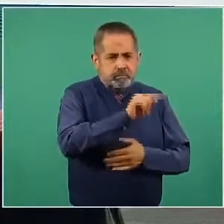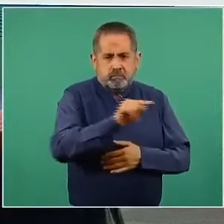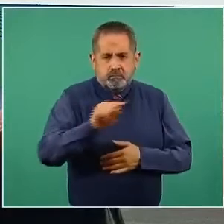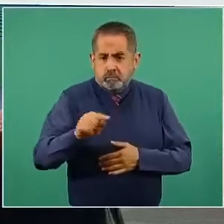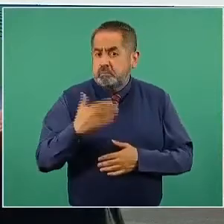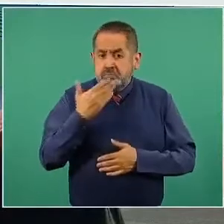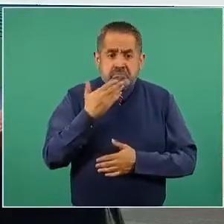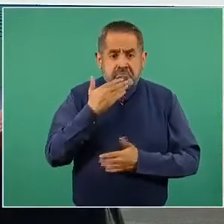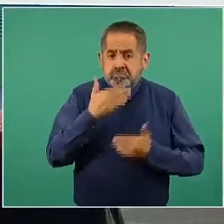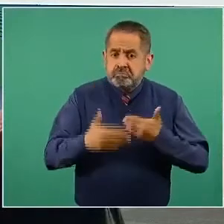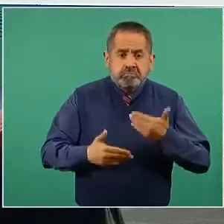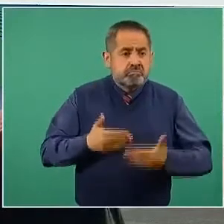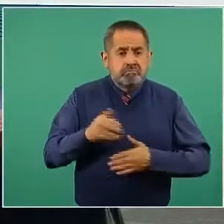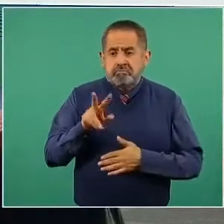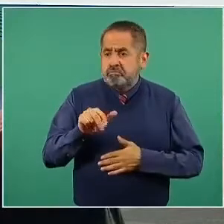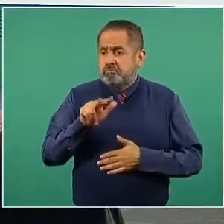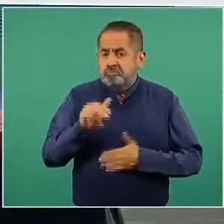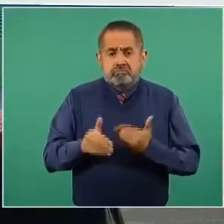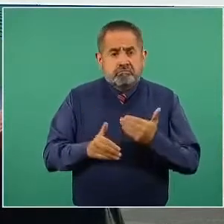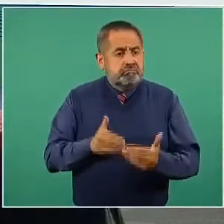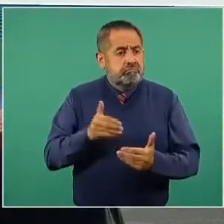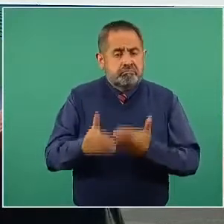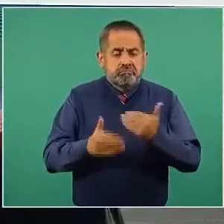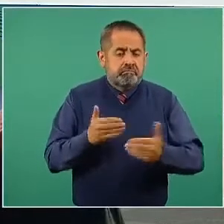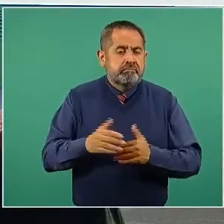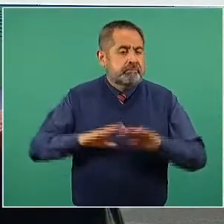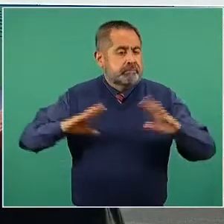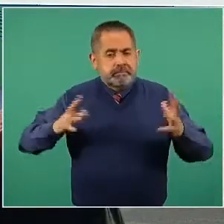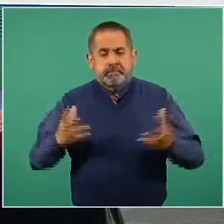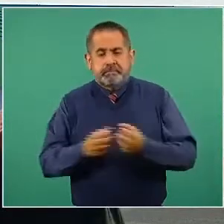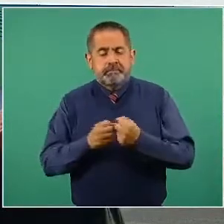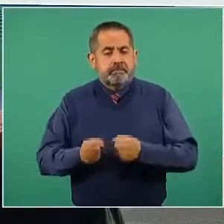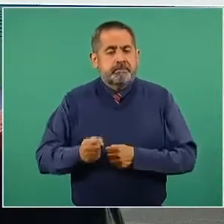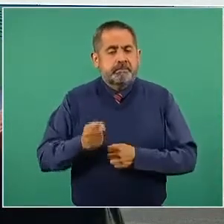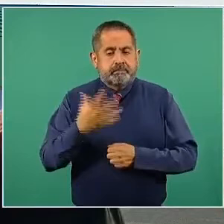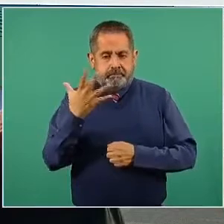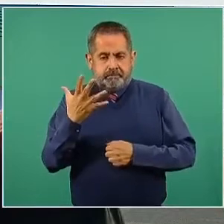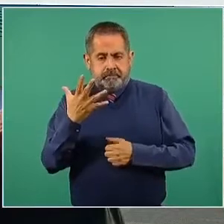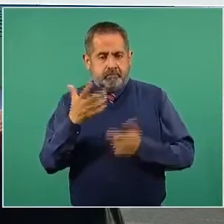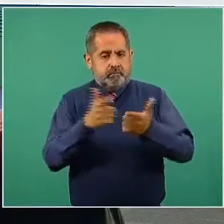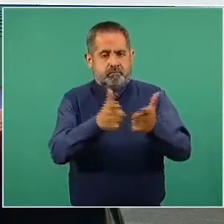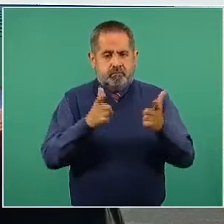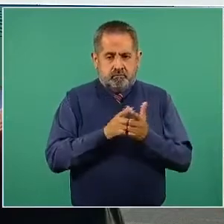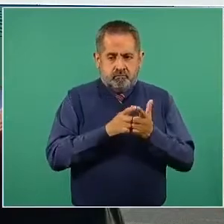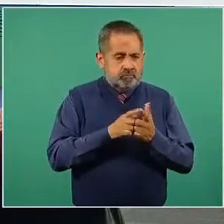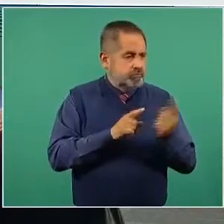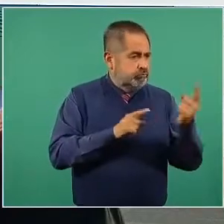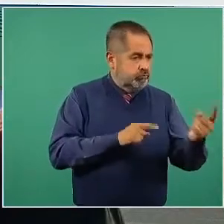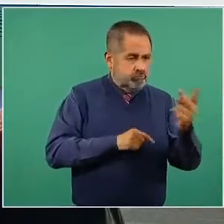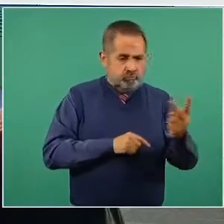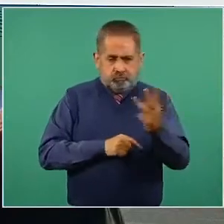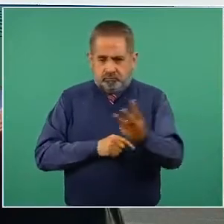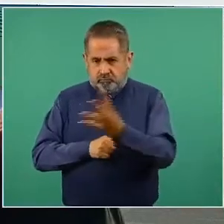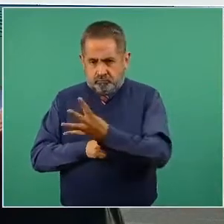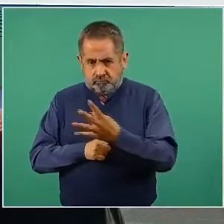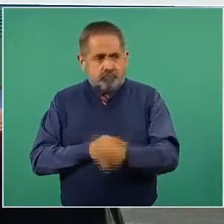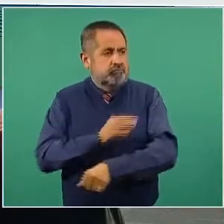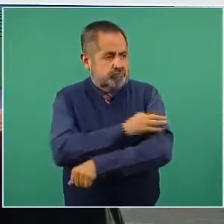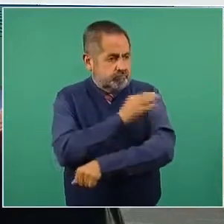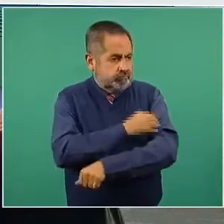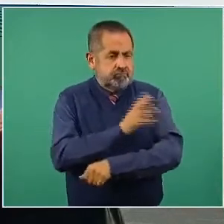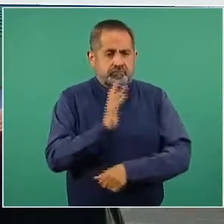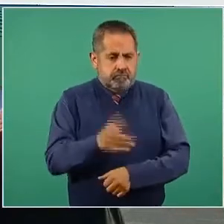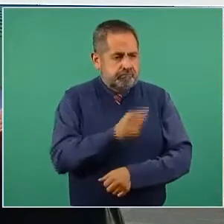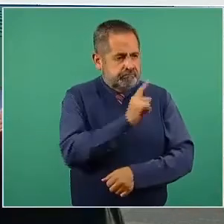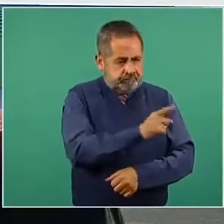Nacional de Vacunación contra COVID-19. Tenemos ya 5 poblaciones, 5 elementos constitutivos de la sociedad que están siendo vacunados